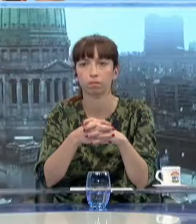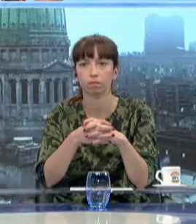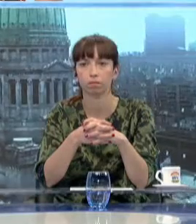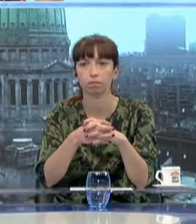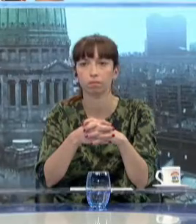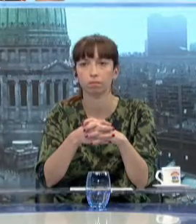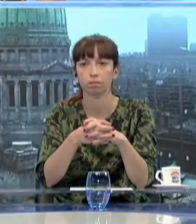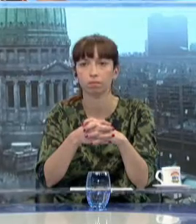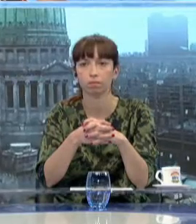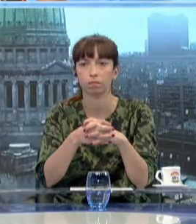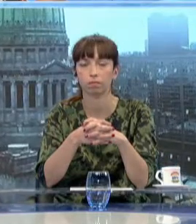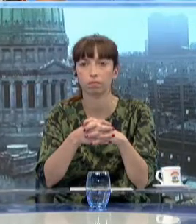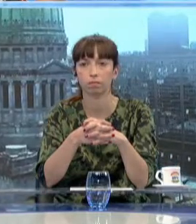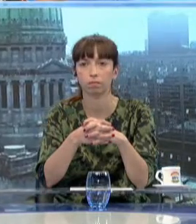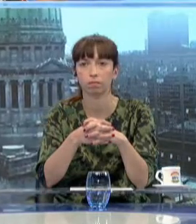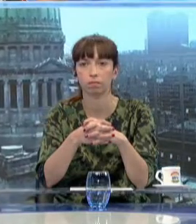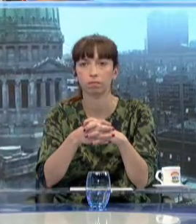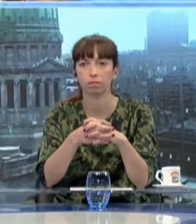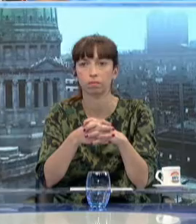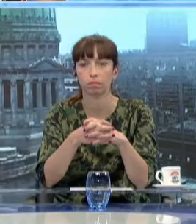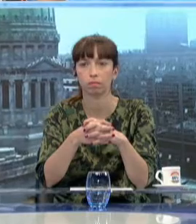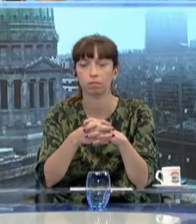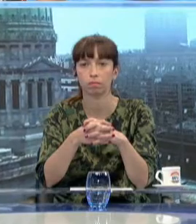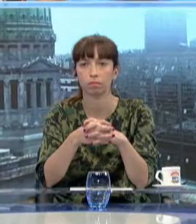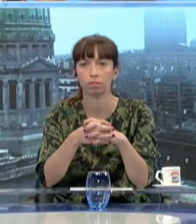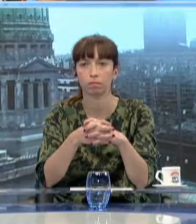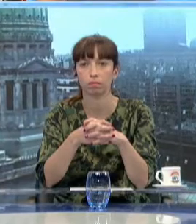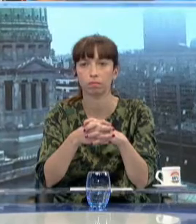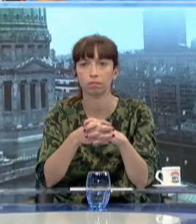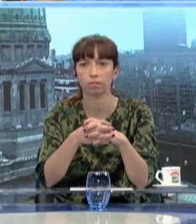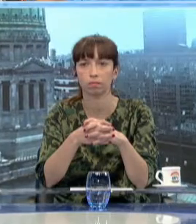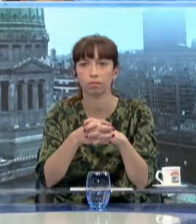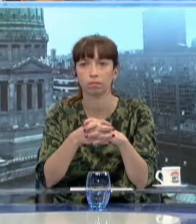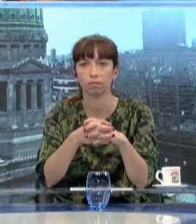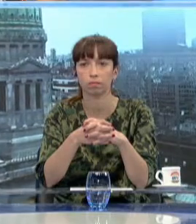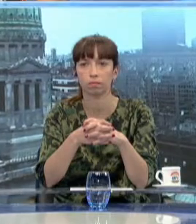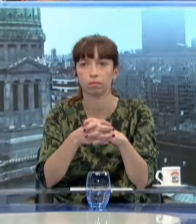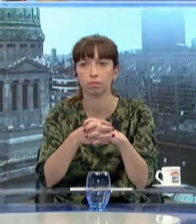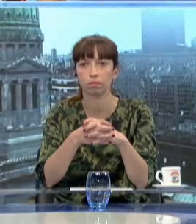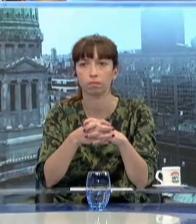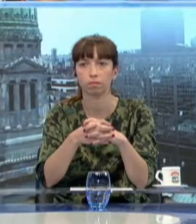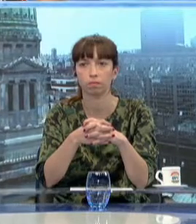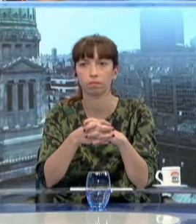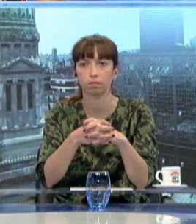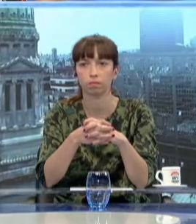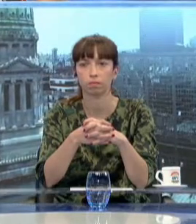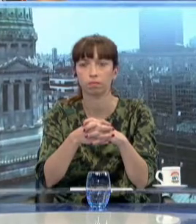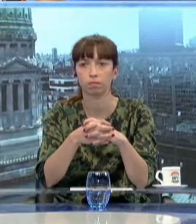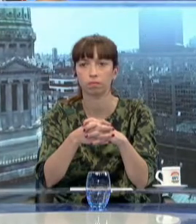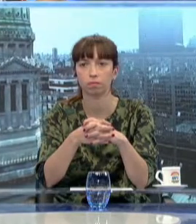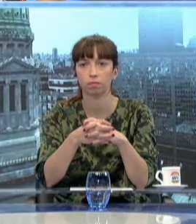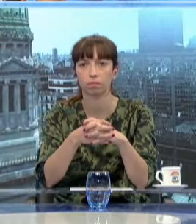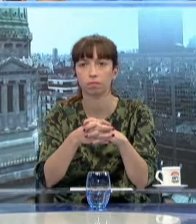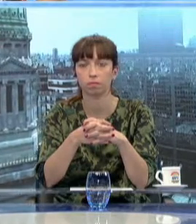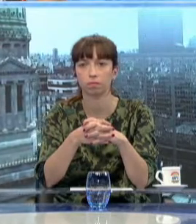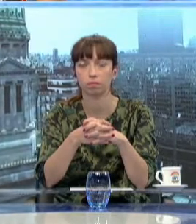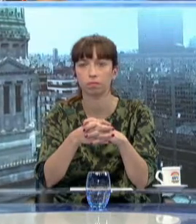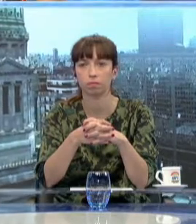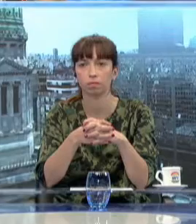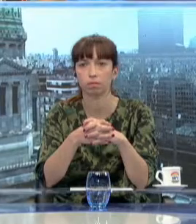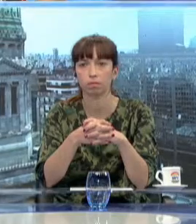de financiamiento para el país, esto también fue reconocido allí, podría llevarnos a una situación indeseada que